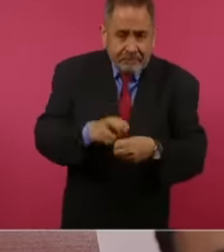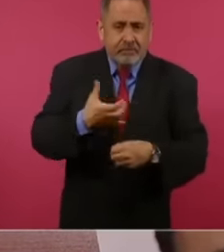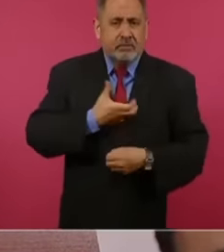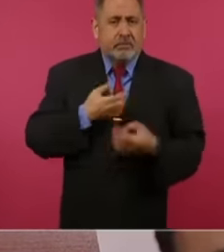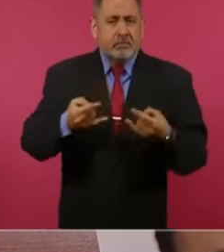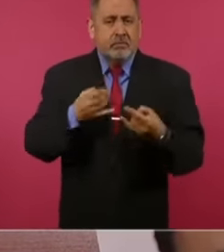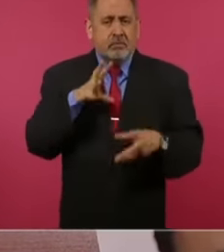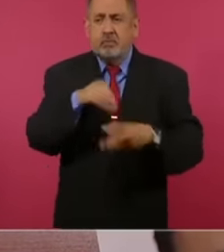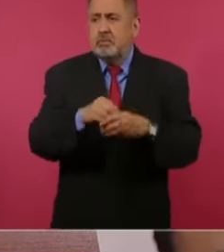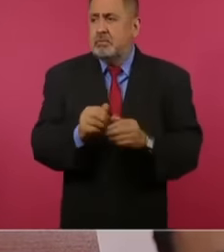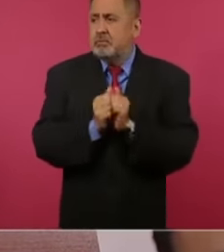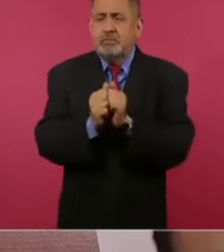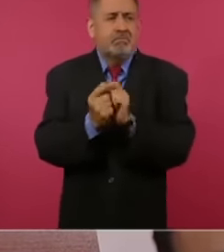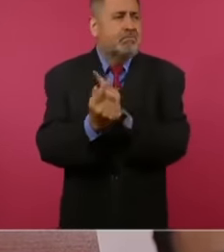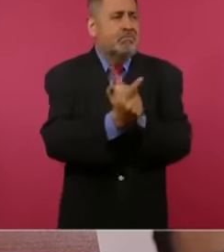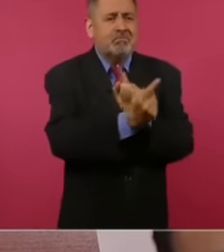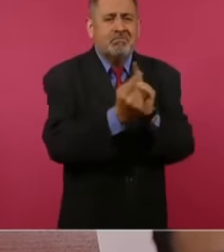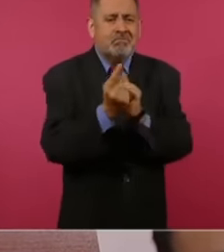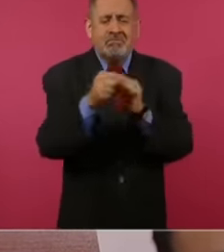en el Zócalo.